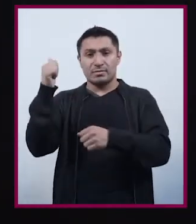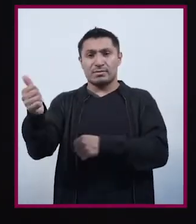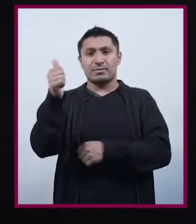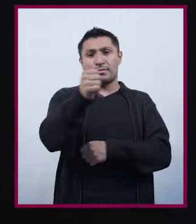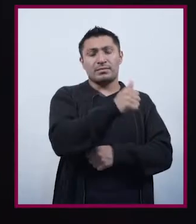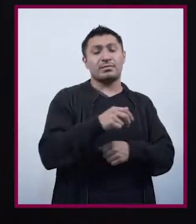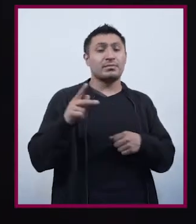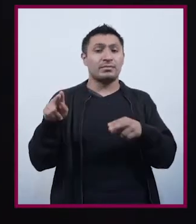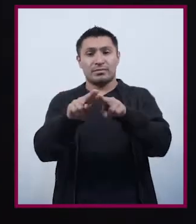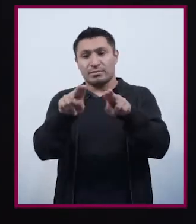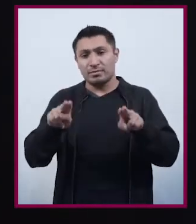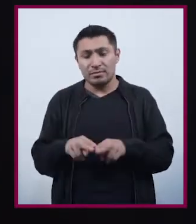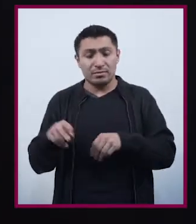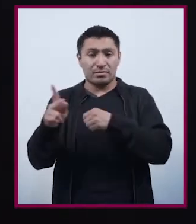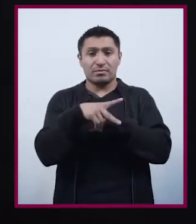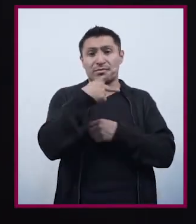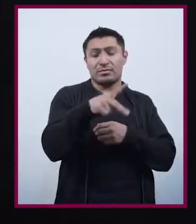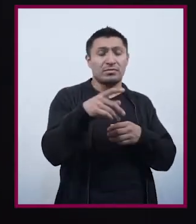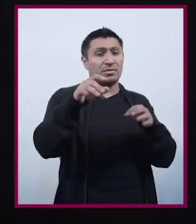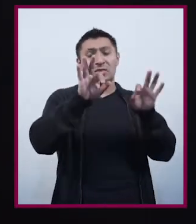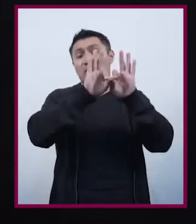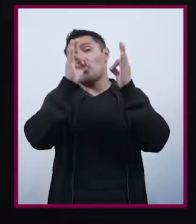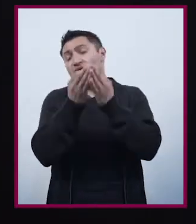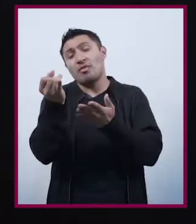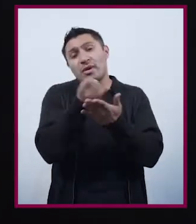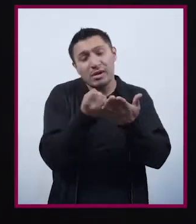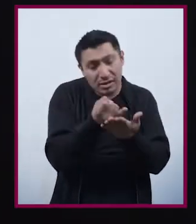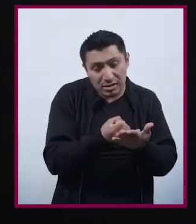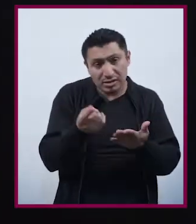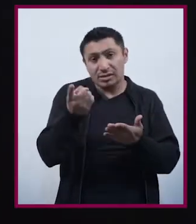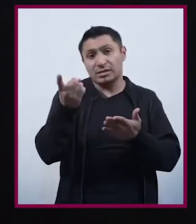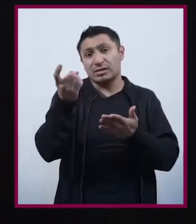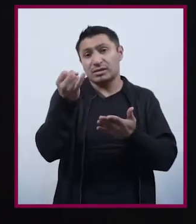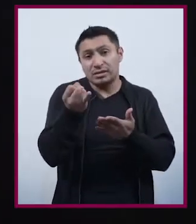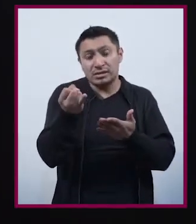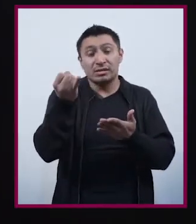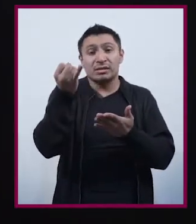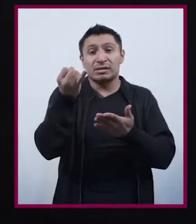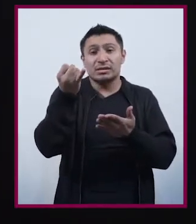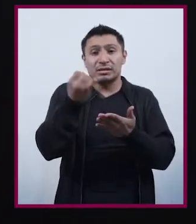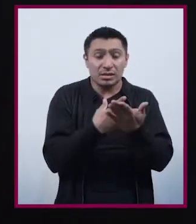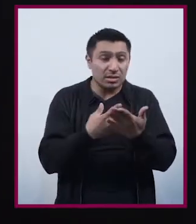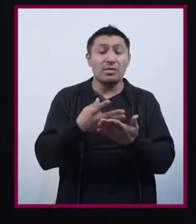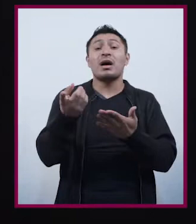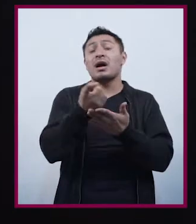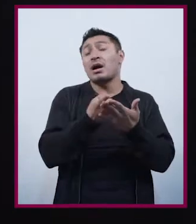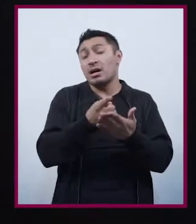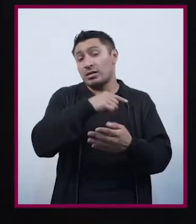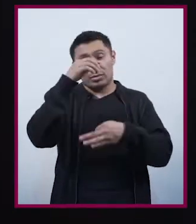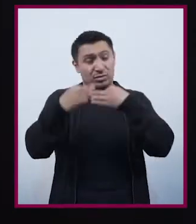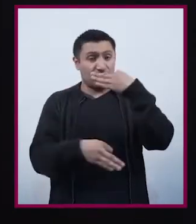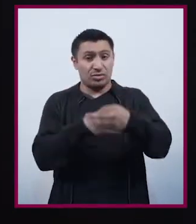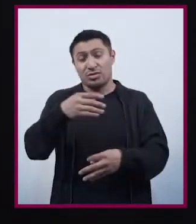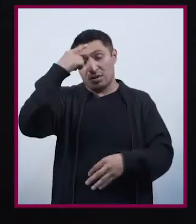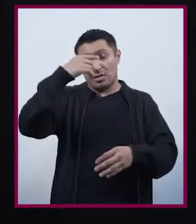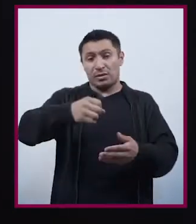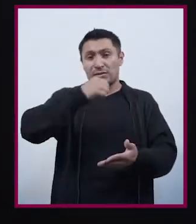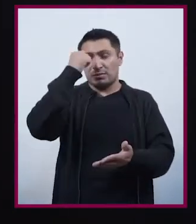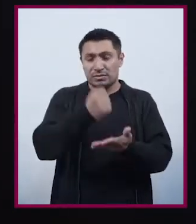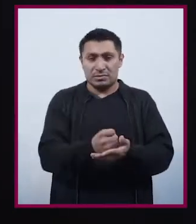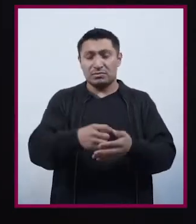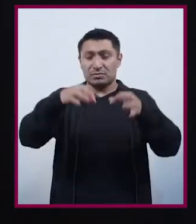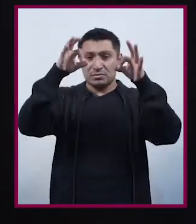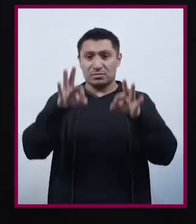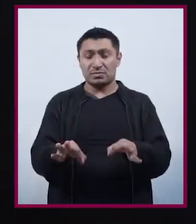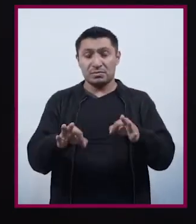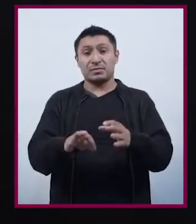cada nación elabora sus propios diseños, marcas y firmas que garantizan la autenticidad del billete. De este modo, además, se